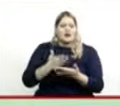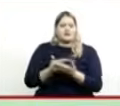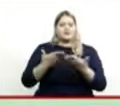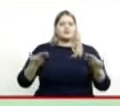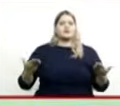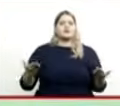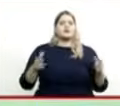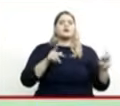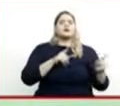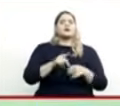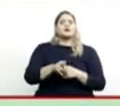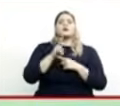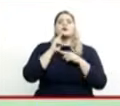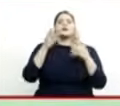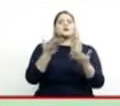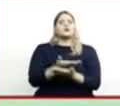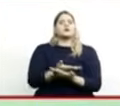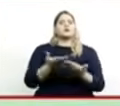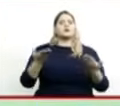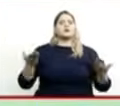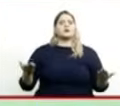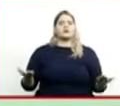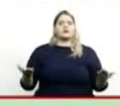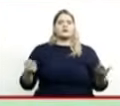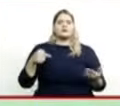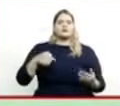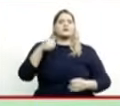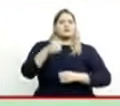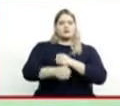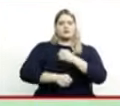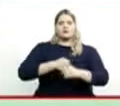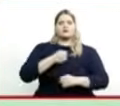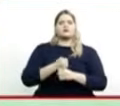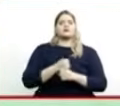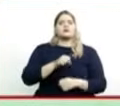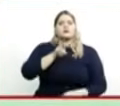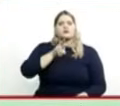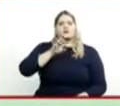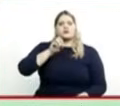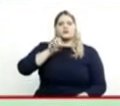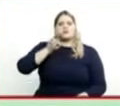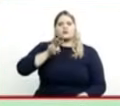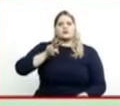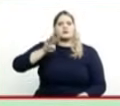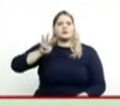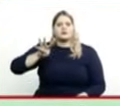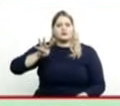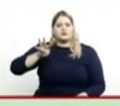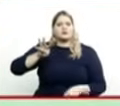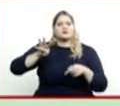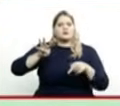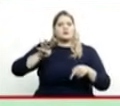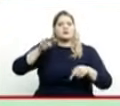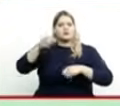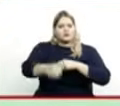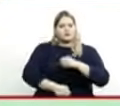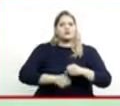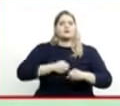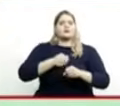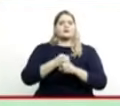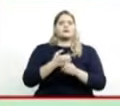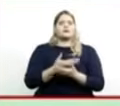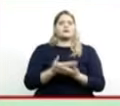Pueblo hondureño, el año 2024 será el año en el